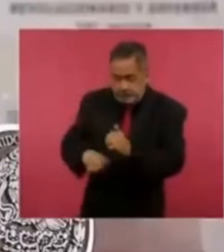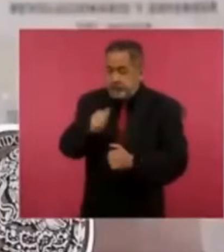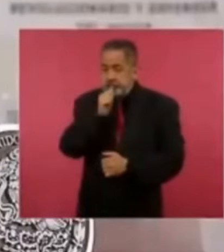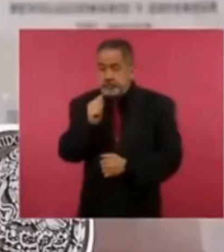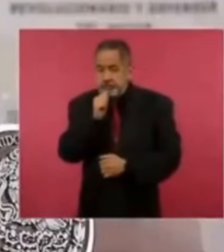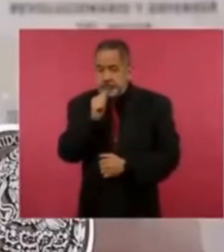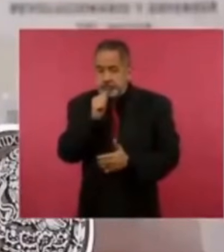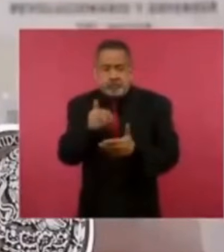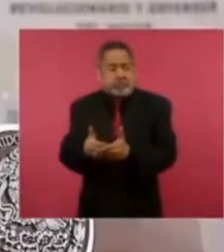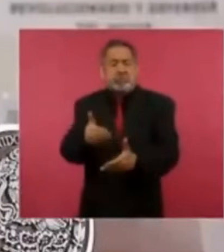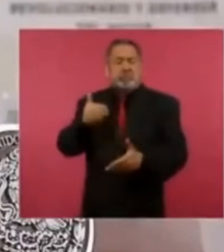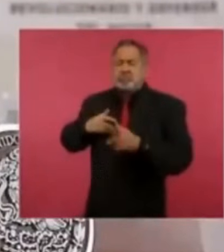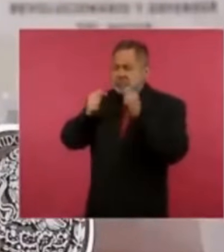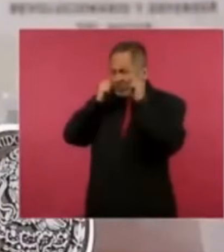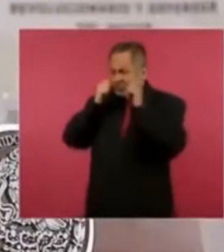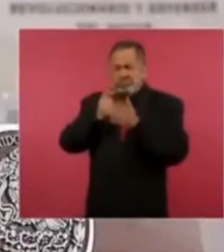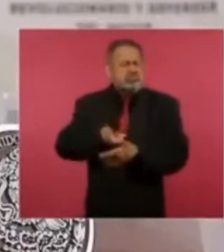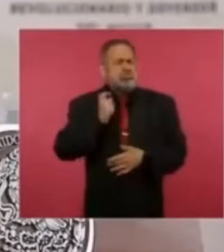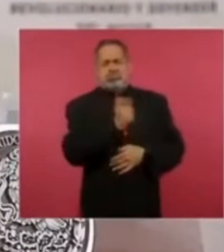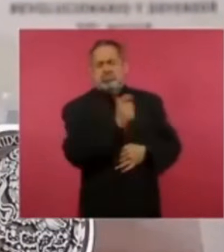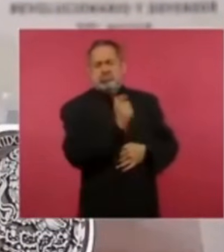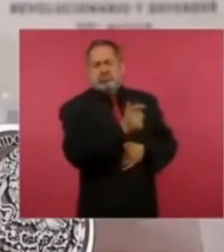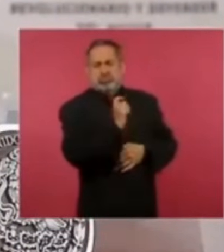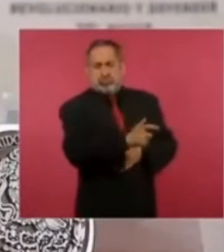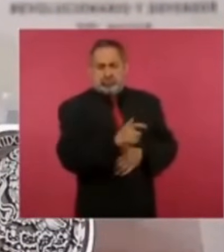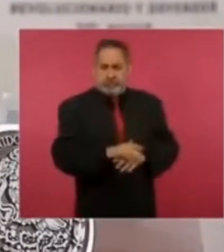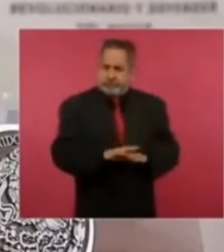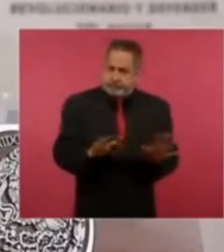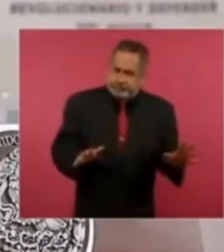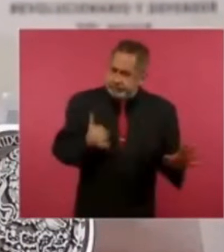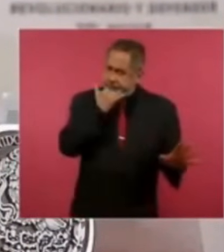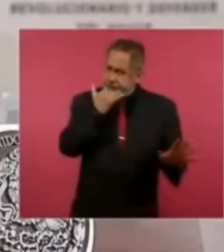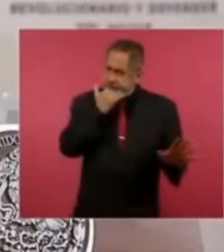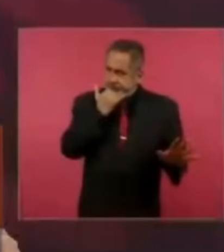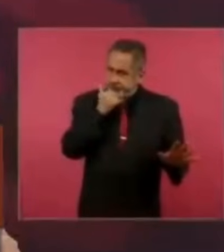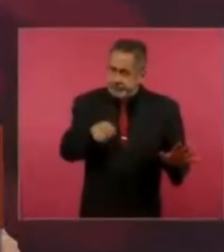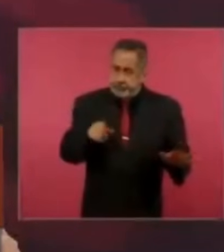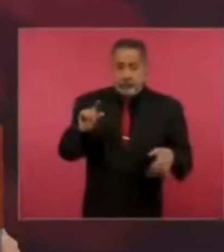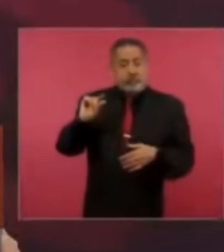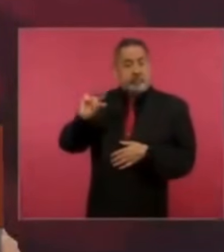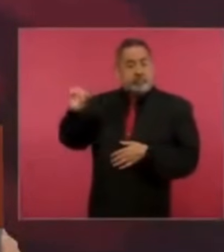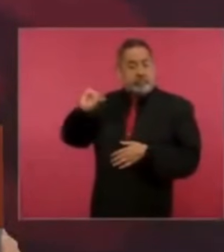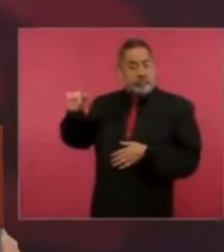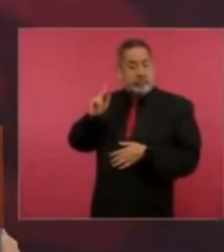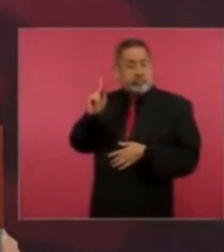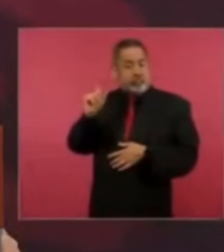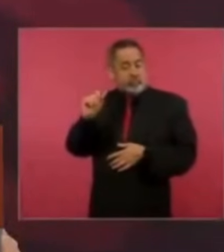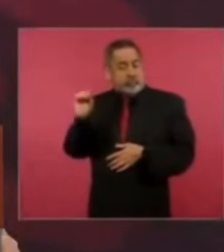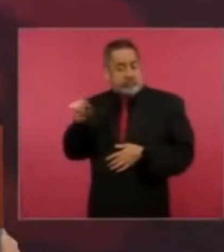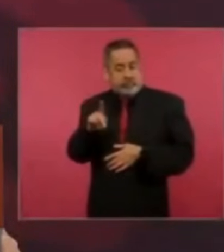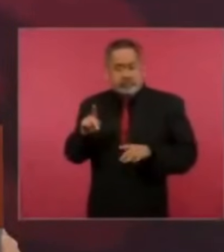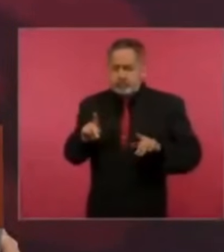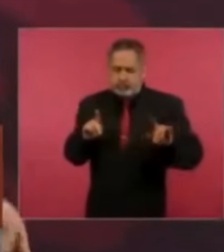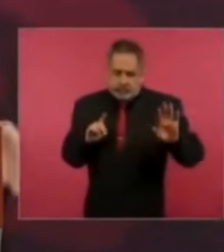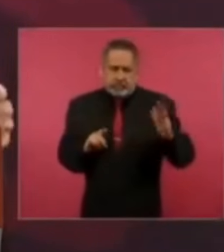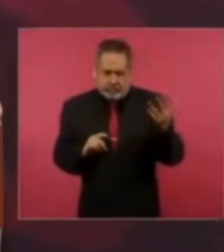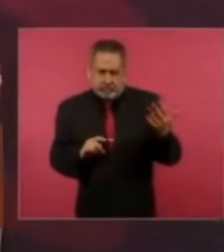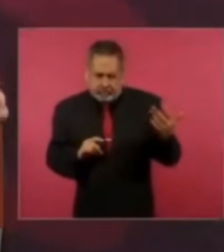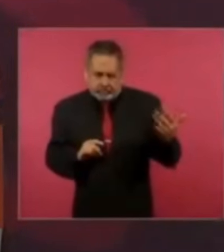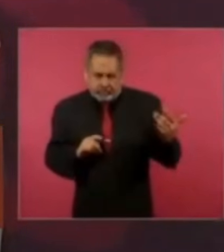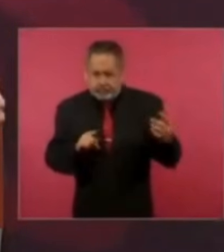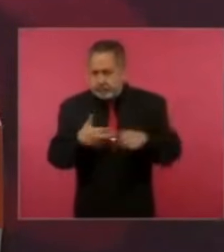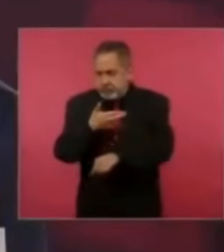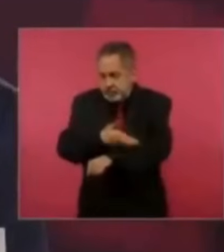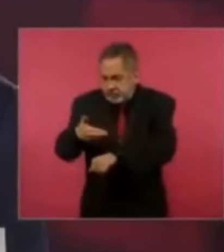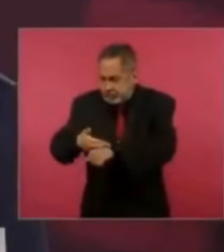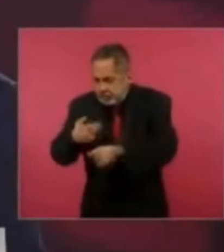hecho en Petróleos Mexicanos los funcionarios anteriores, esperar a que se cerrara el expediente para que